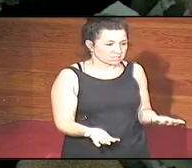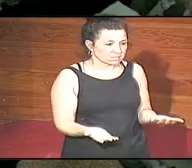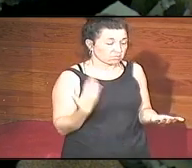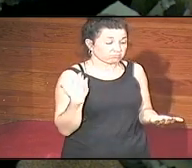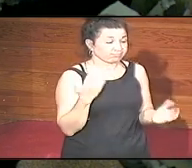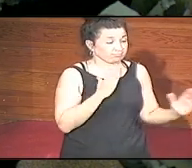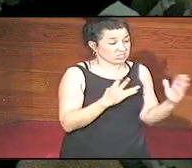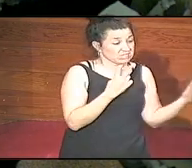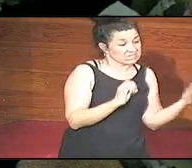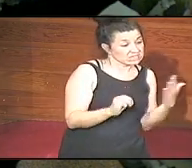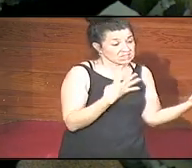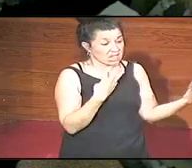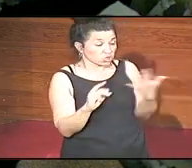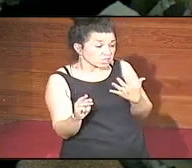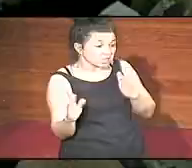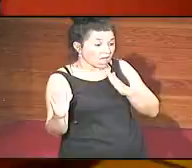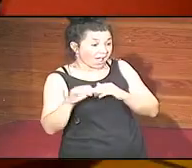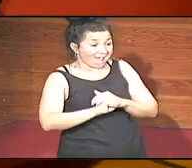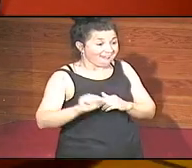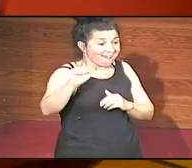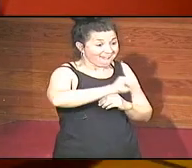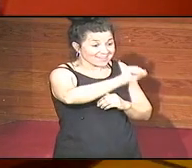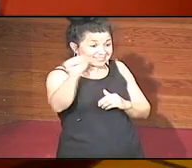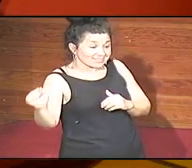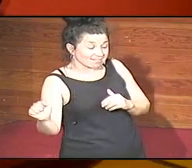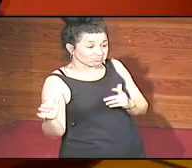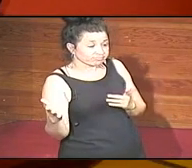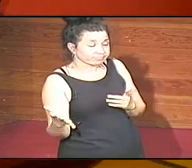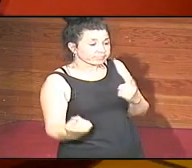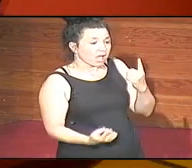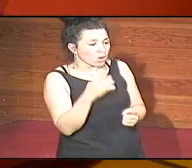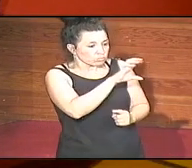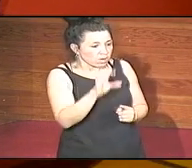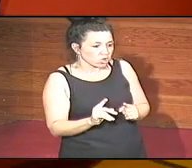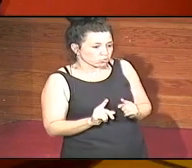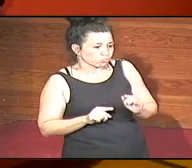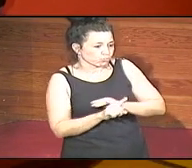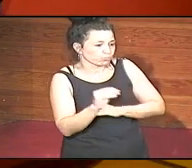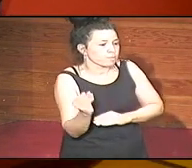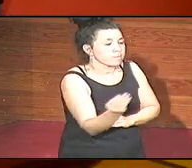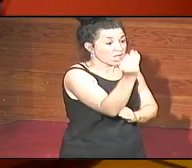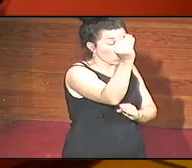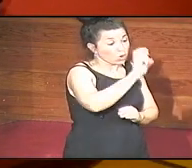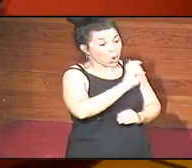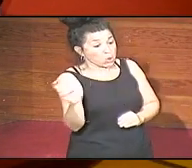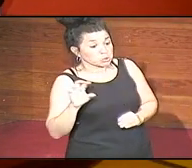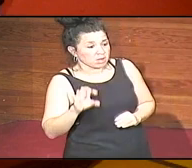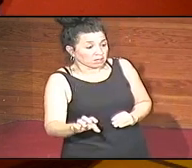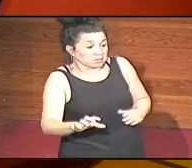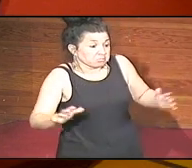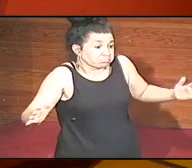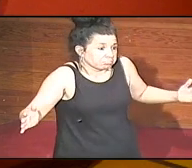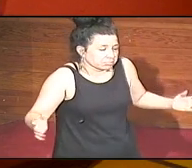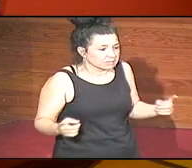70 80 en asia habrá países que mejoren mucho otros países que parece que van a hacerlo que caigan y